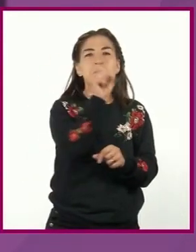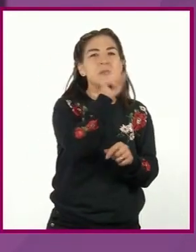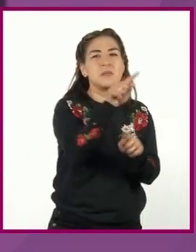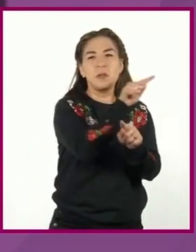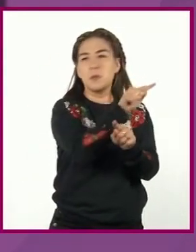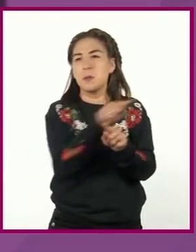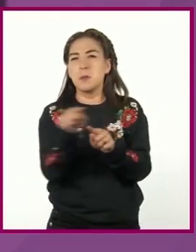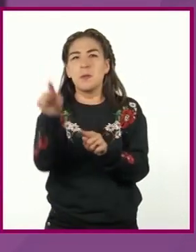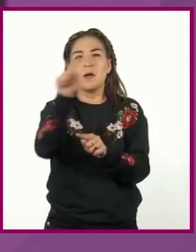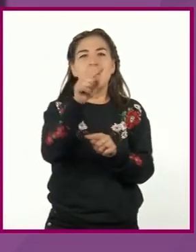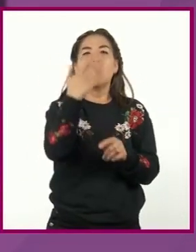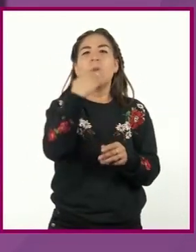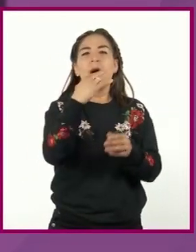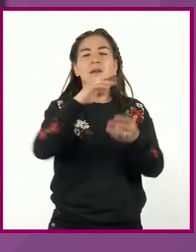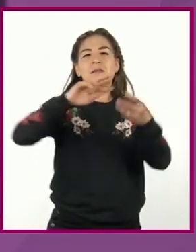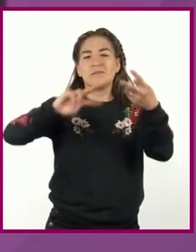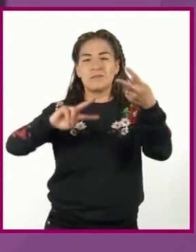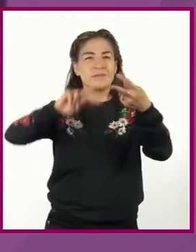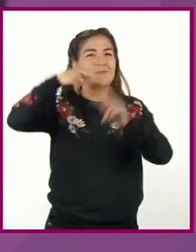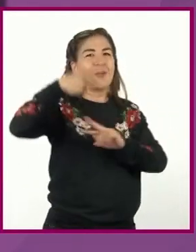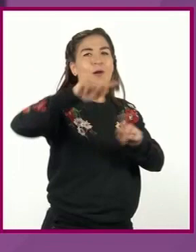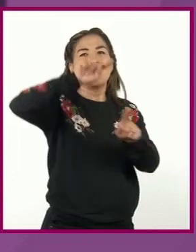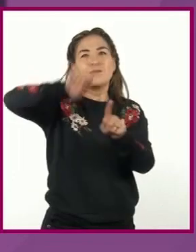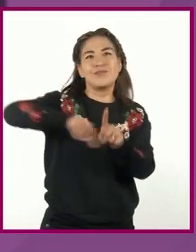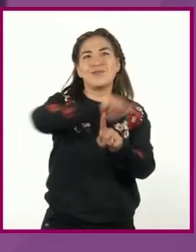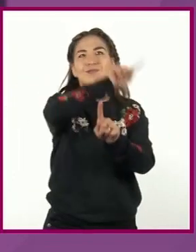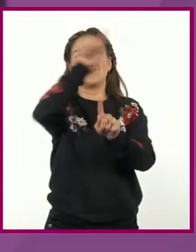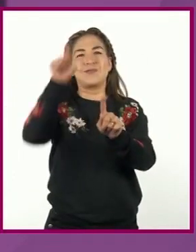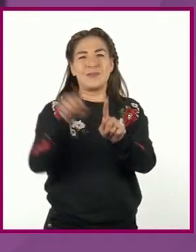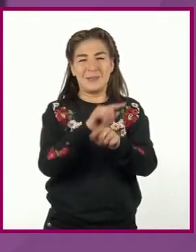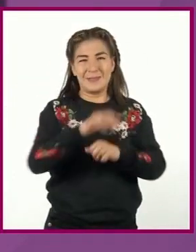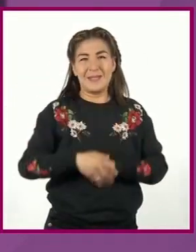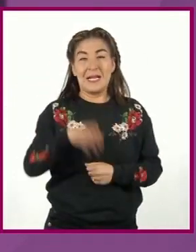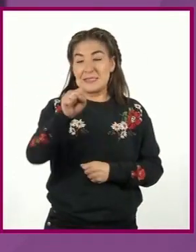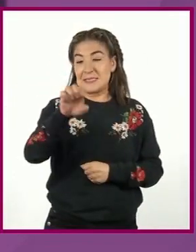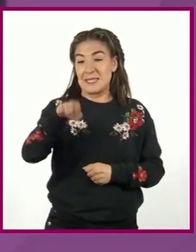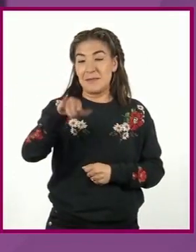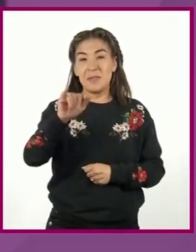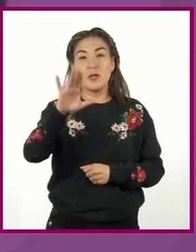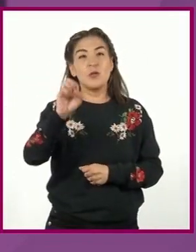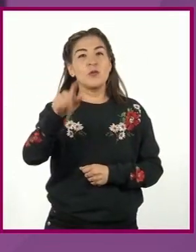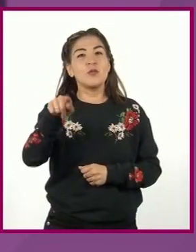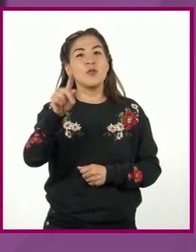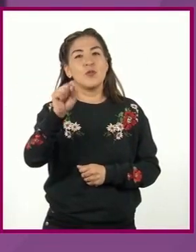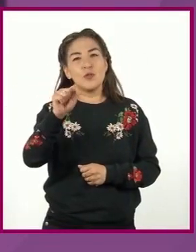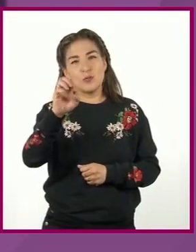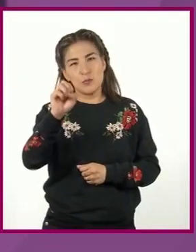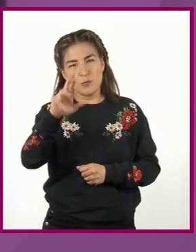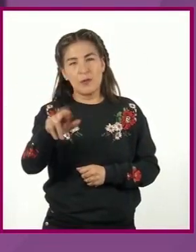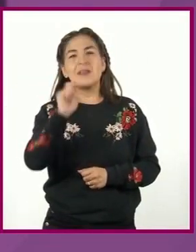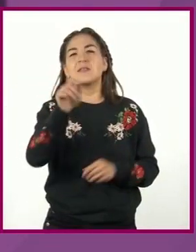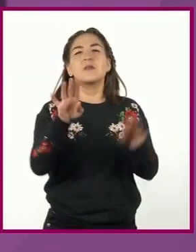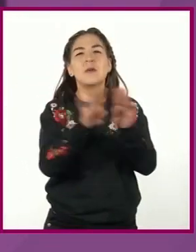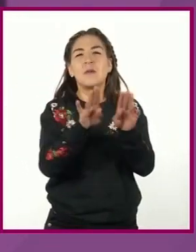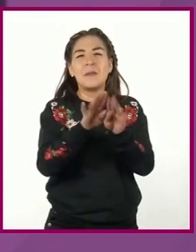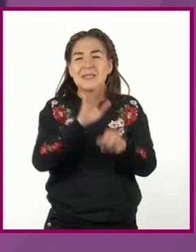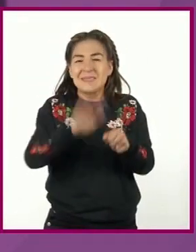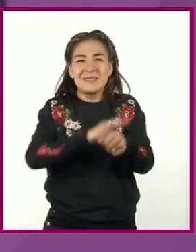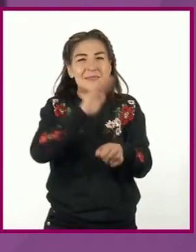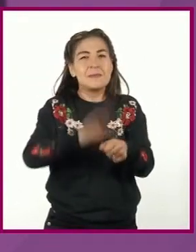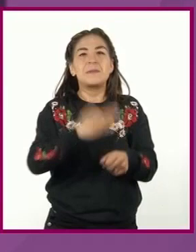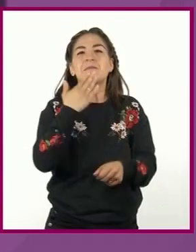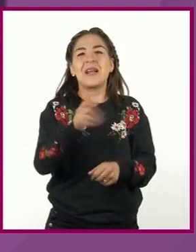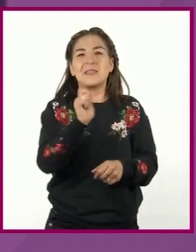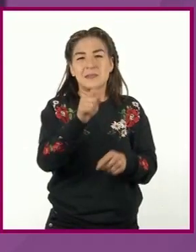la bloquean en sentido contrario. Los semiconductores se utilizan para controlar con mucha precisión el flujo